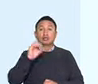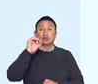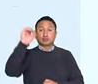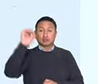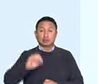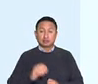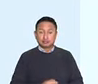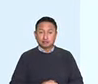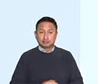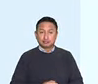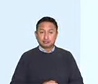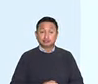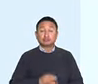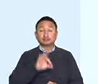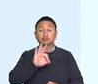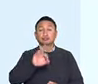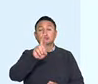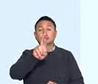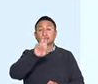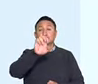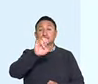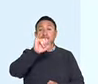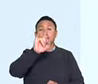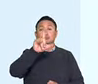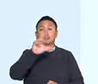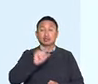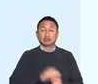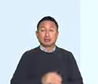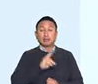22.20% y Pedro José Freyle con el